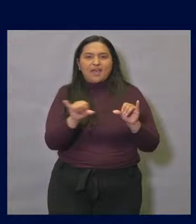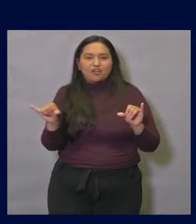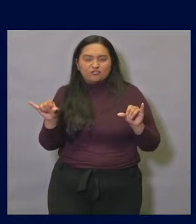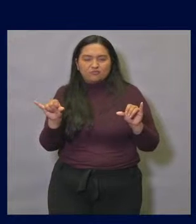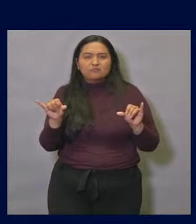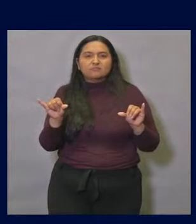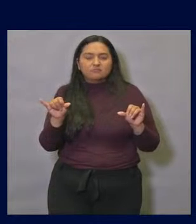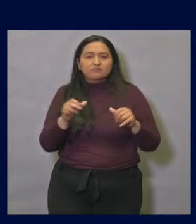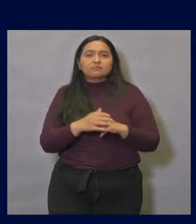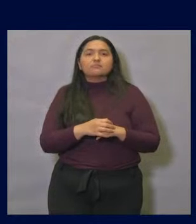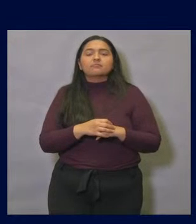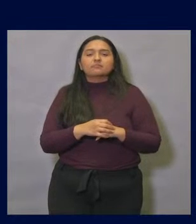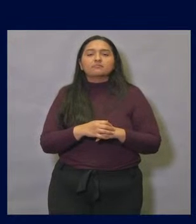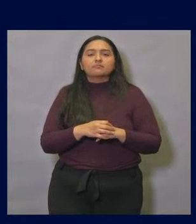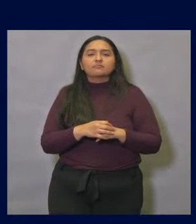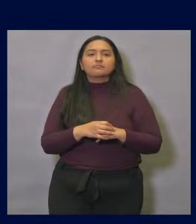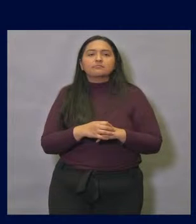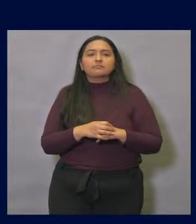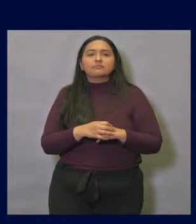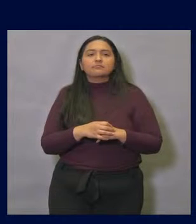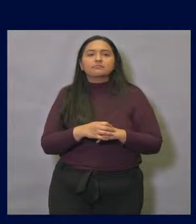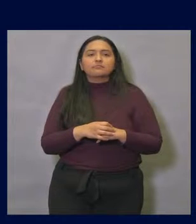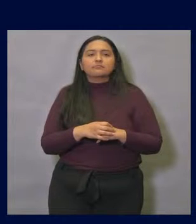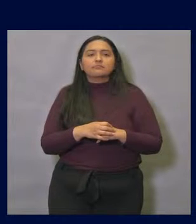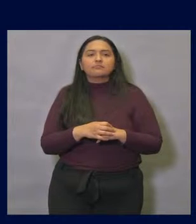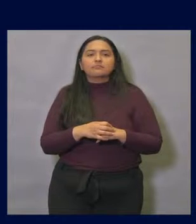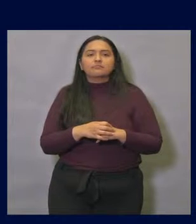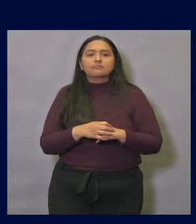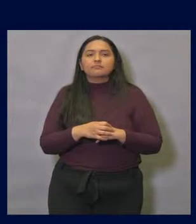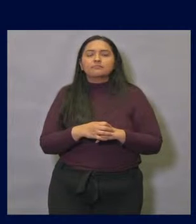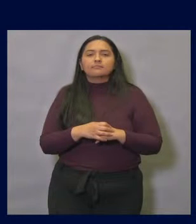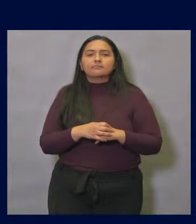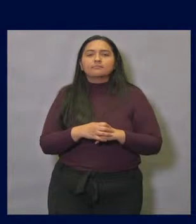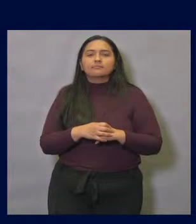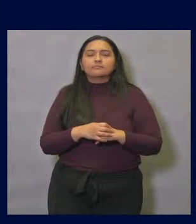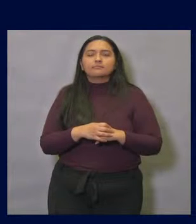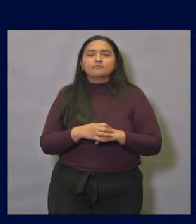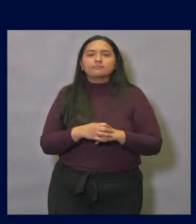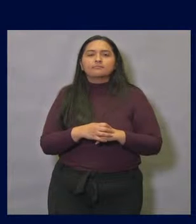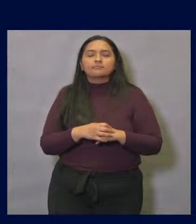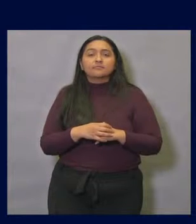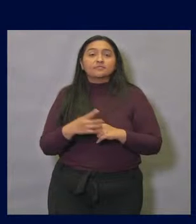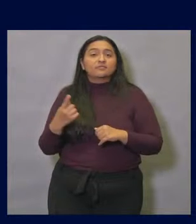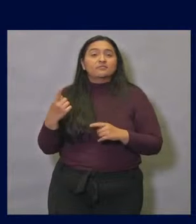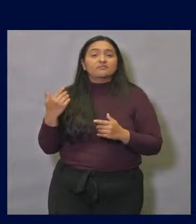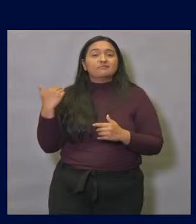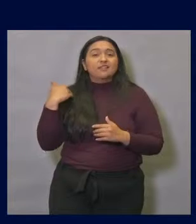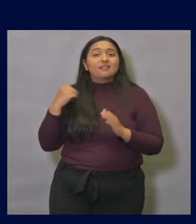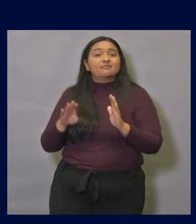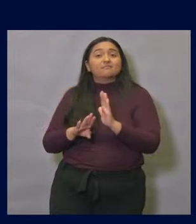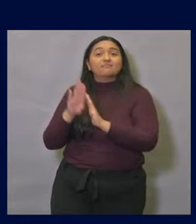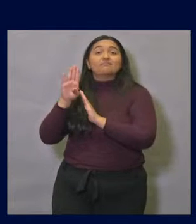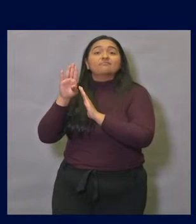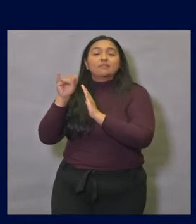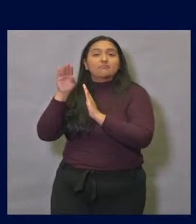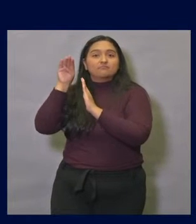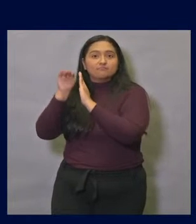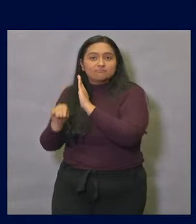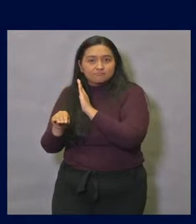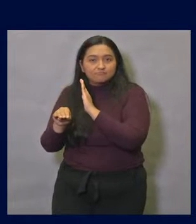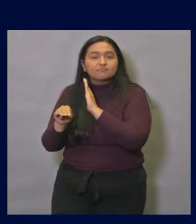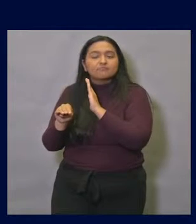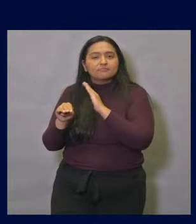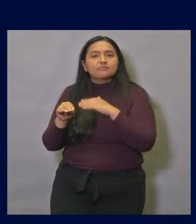edad han visto una menor gravedad de la enfermedad desde que terminó el aumento repentino, la mejora ha sido